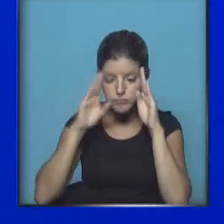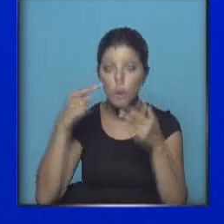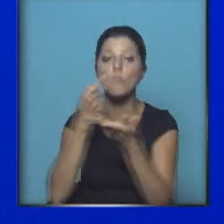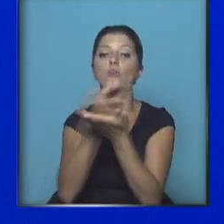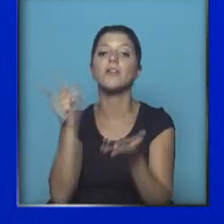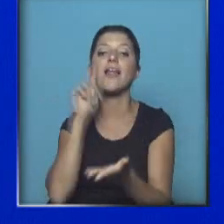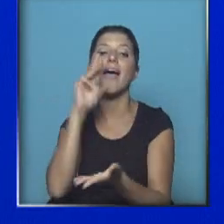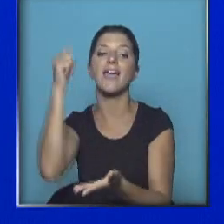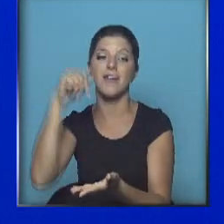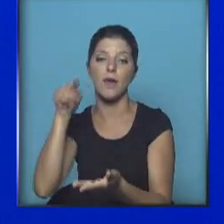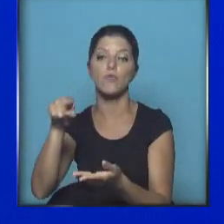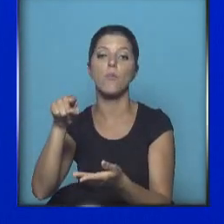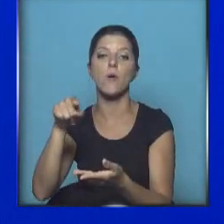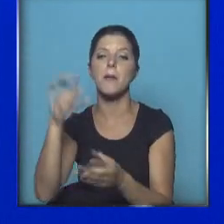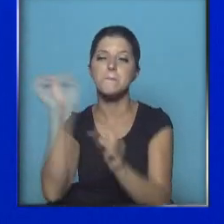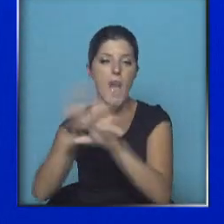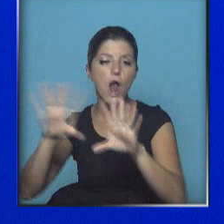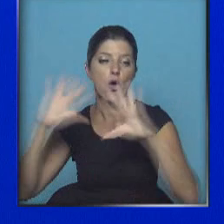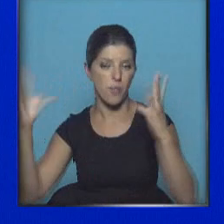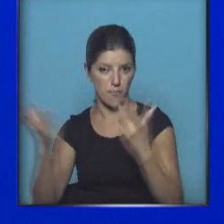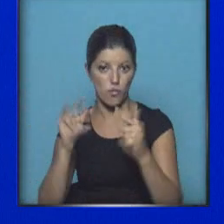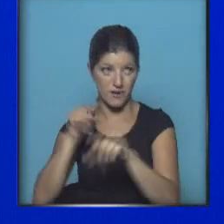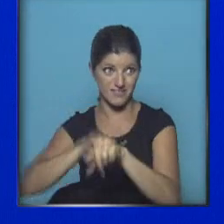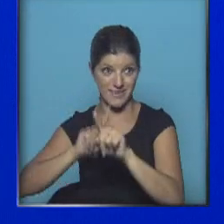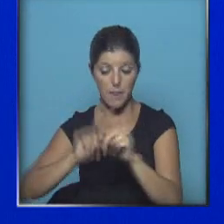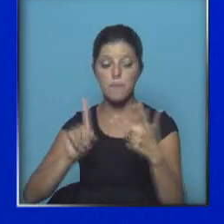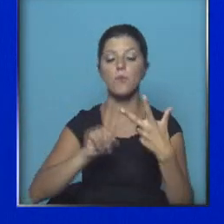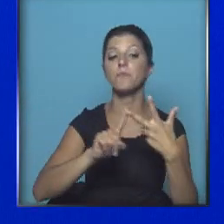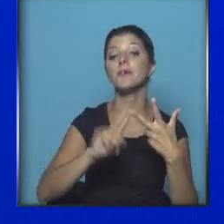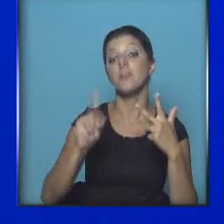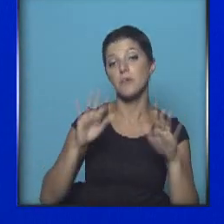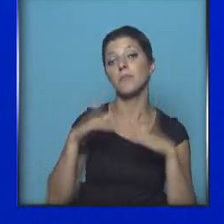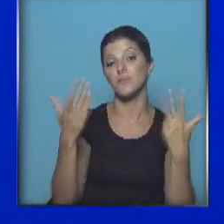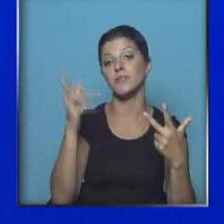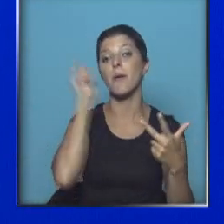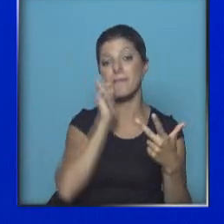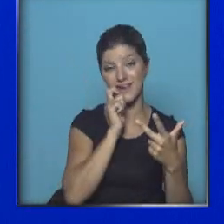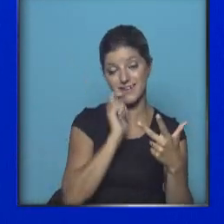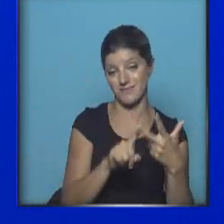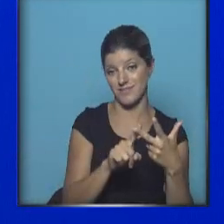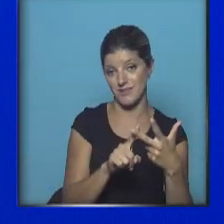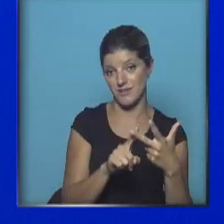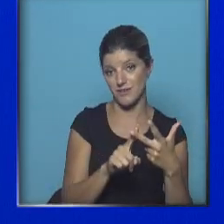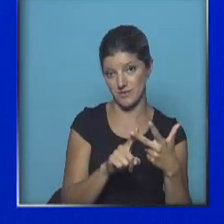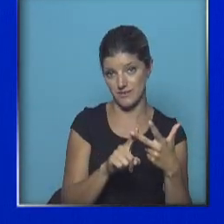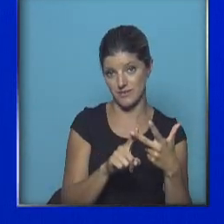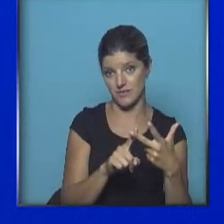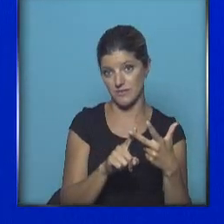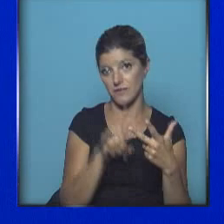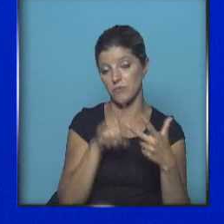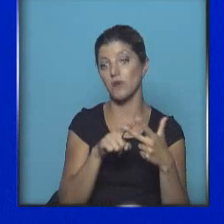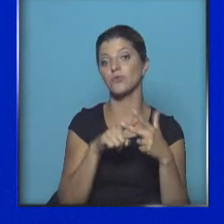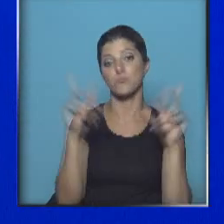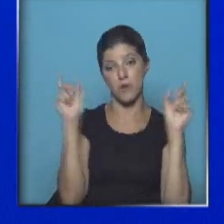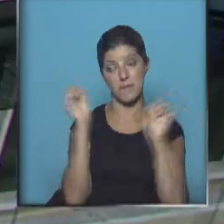como el villano del momento, y le conviene a Menem porque Menem tiene un